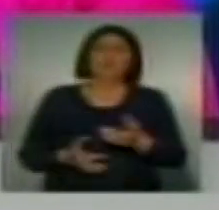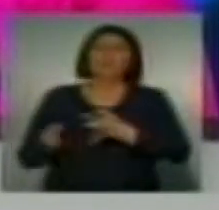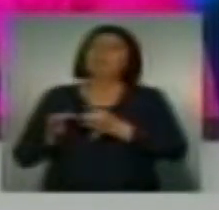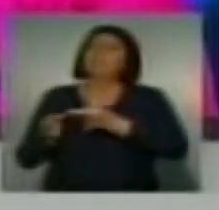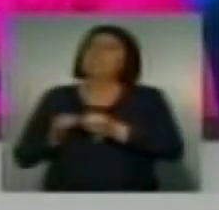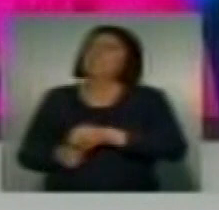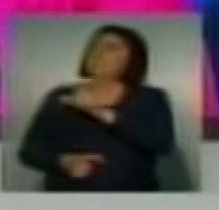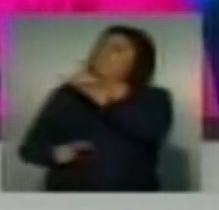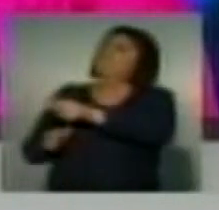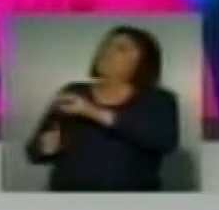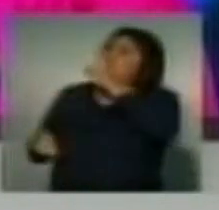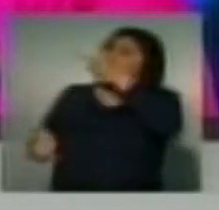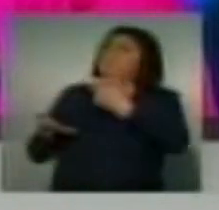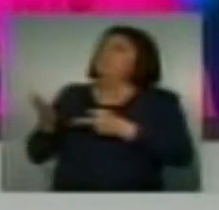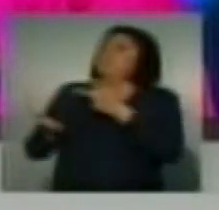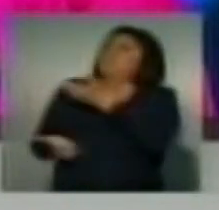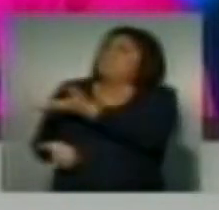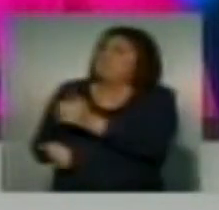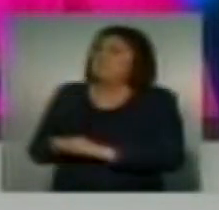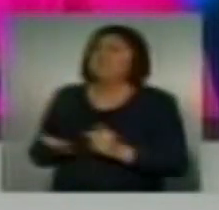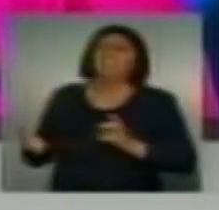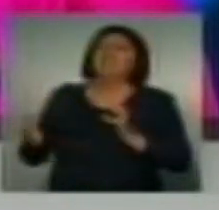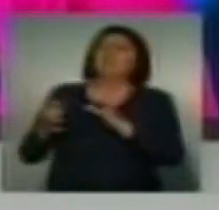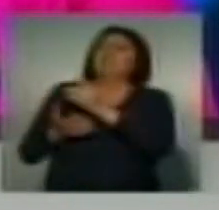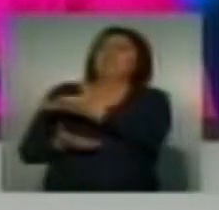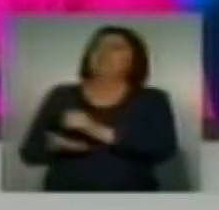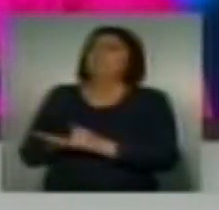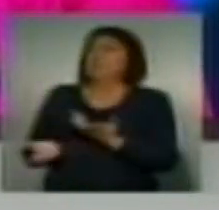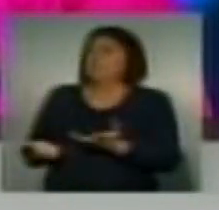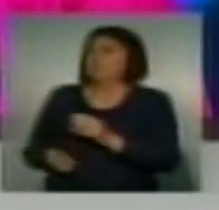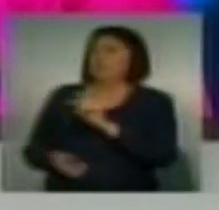peruano lo diferencia usted del señor